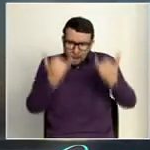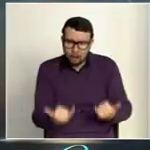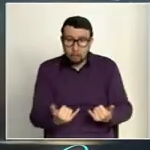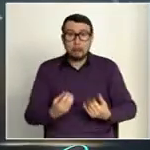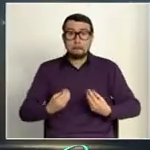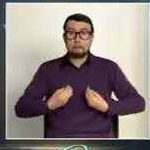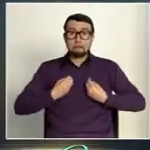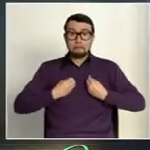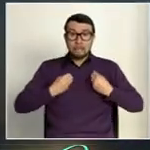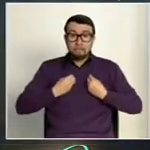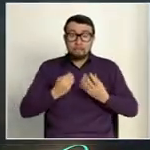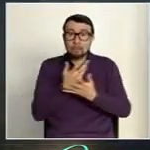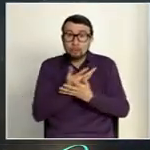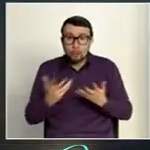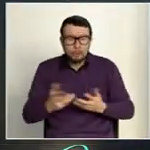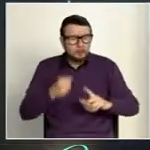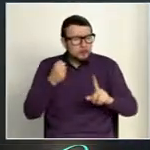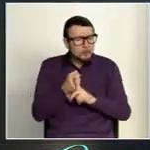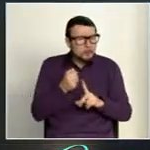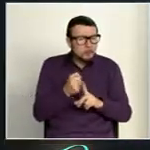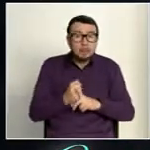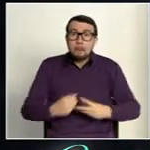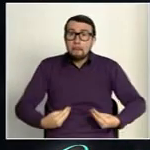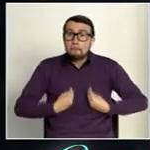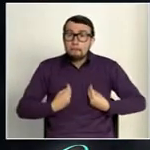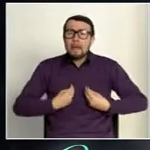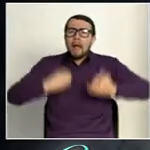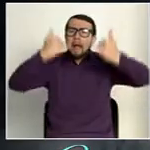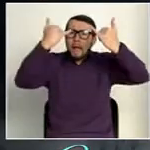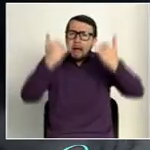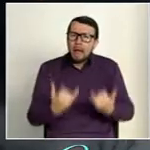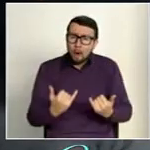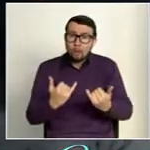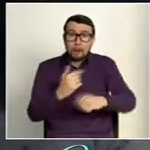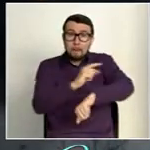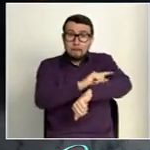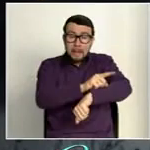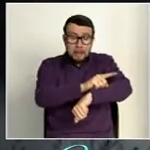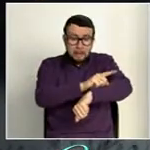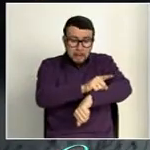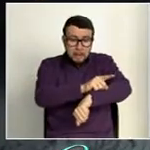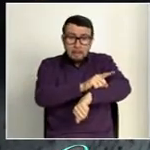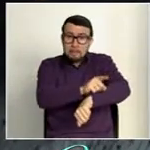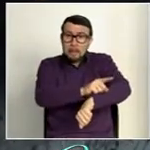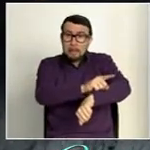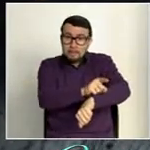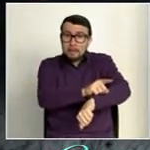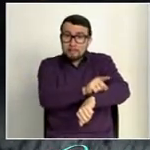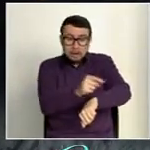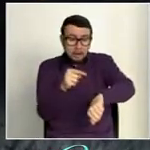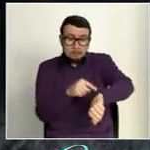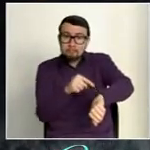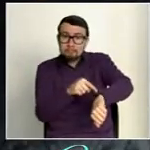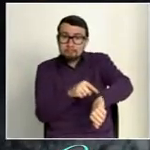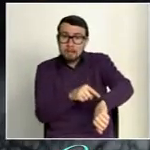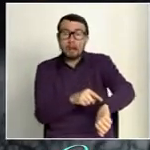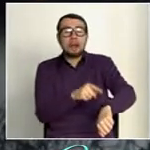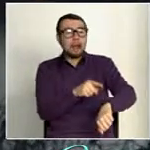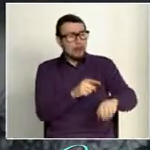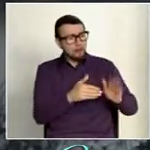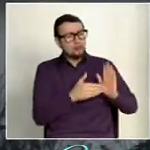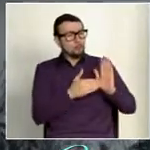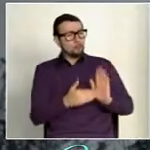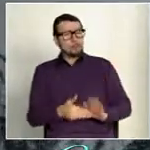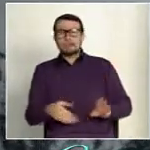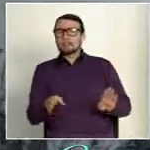minuto intensamente. La vida es hoy. Que el reloj de tu vida entonces marque cada minuto al compás